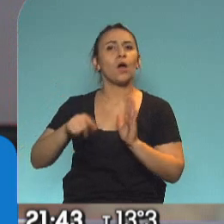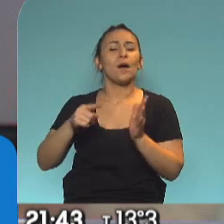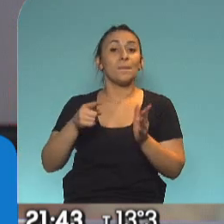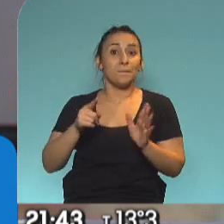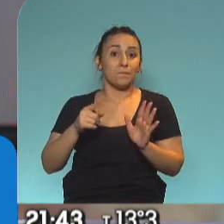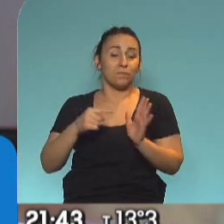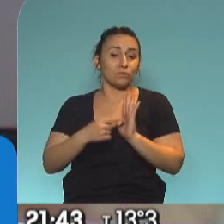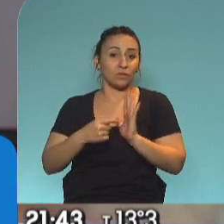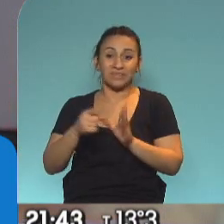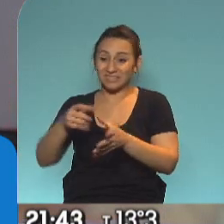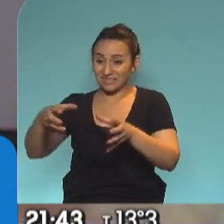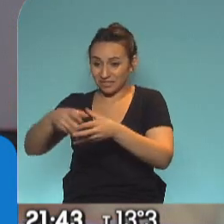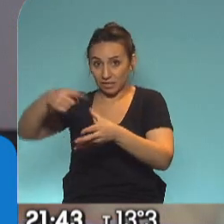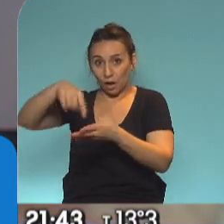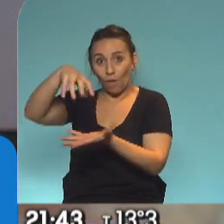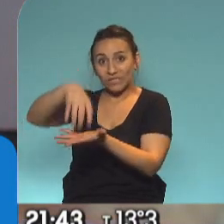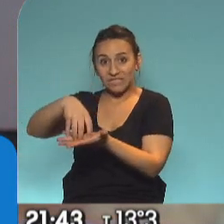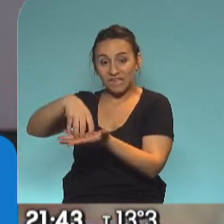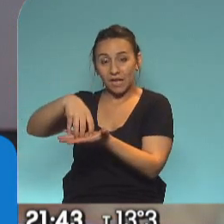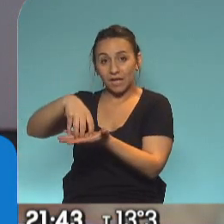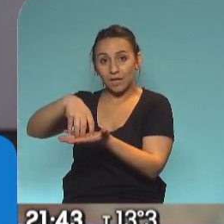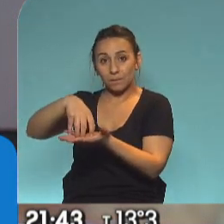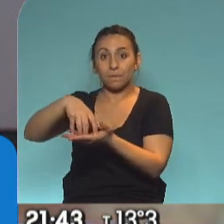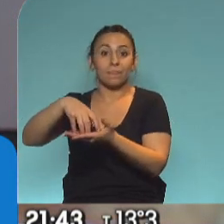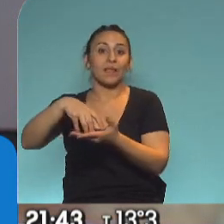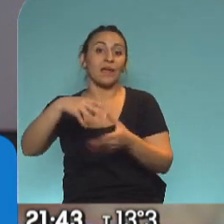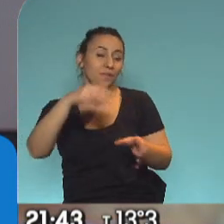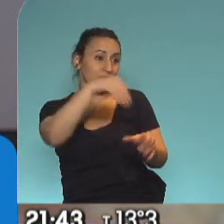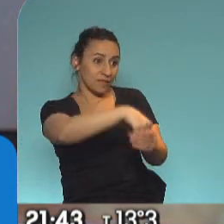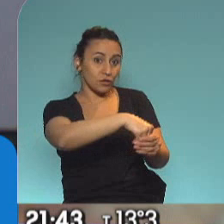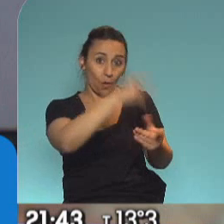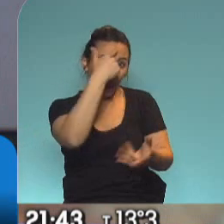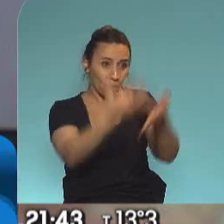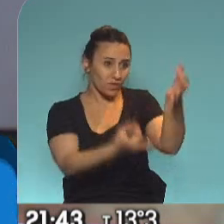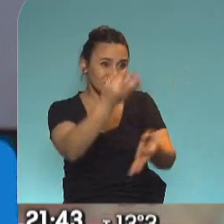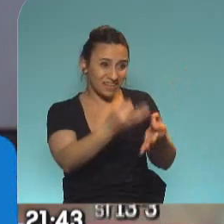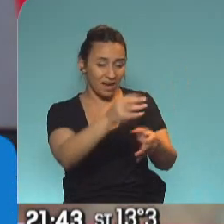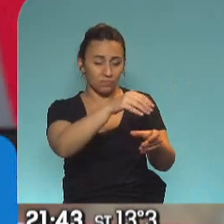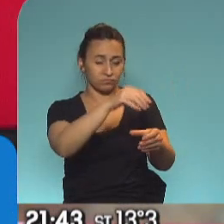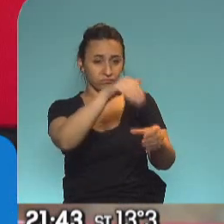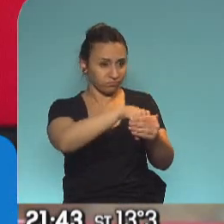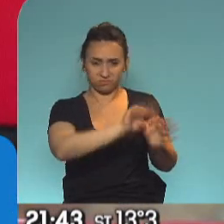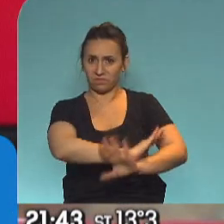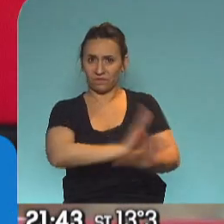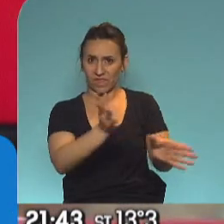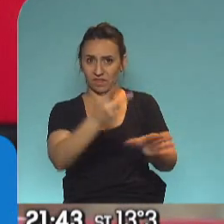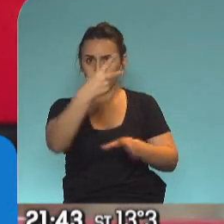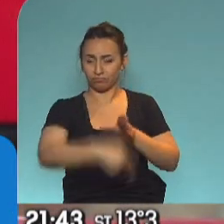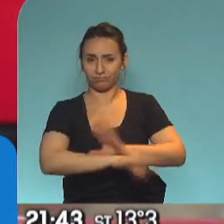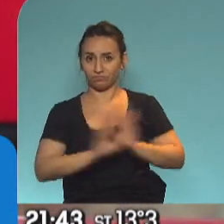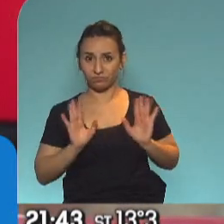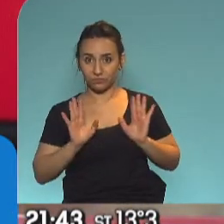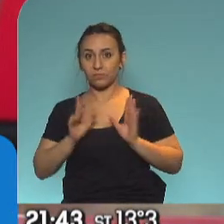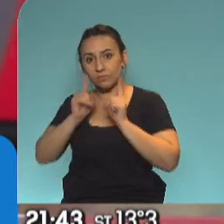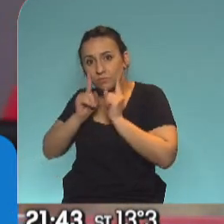de intervenir en las cuestiones digamos, judiciales y se dedica a la gestión. Porque la verdad es que, dedicado a la